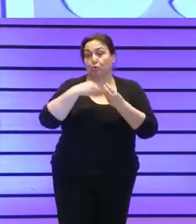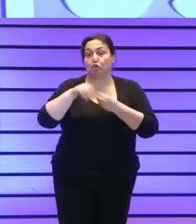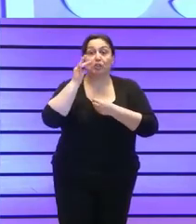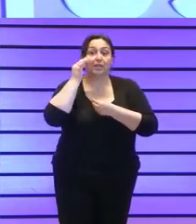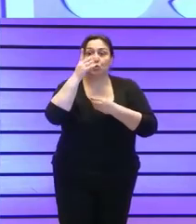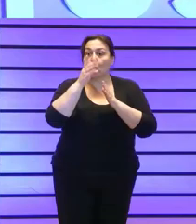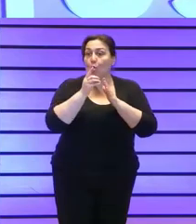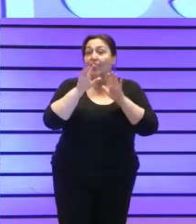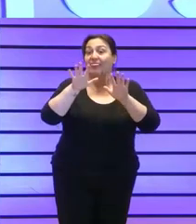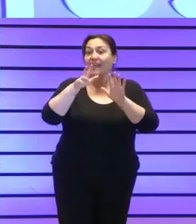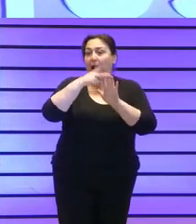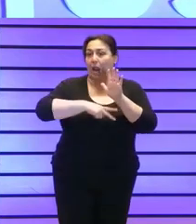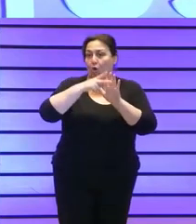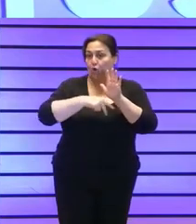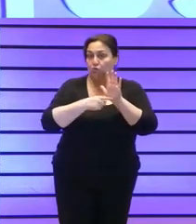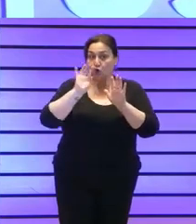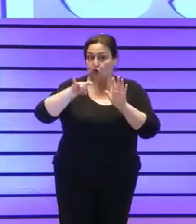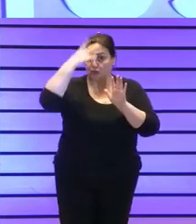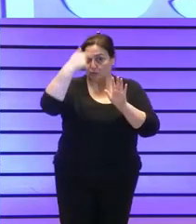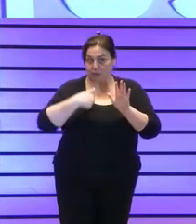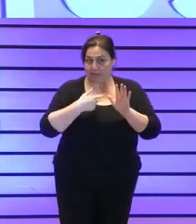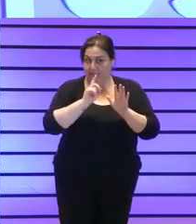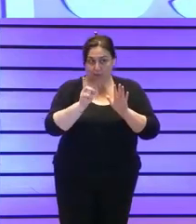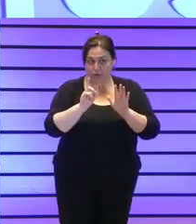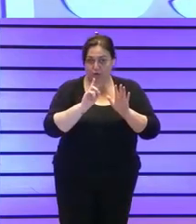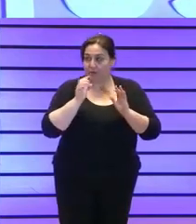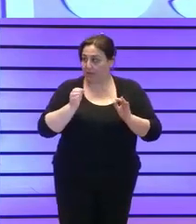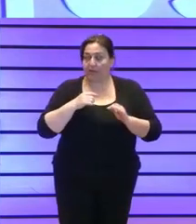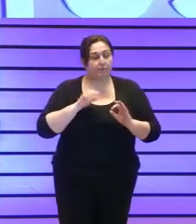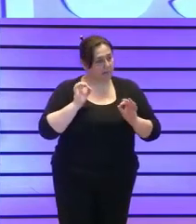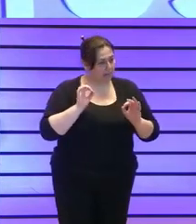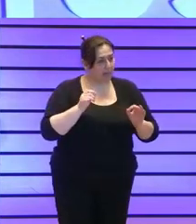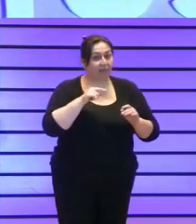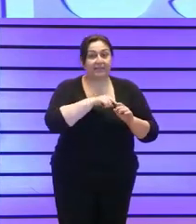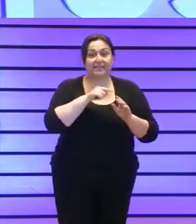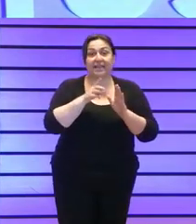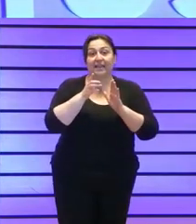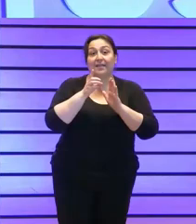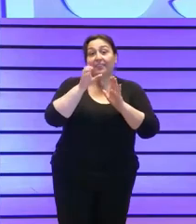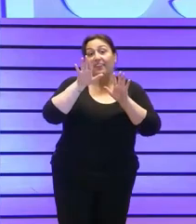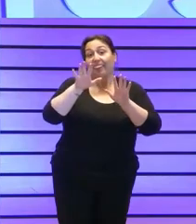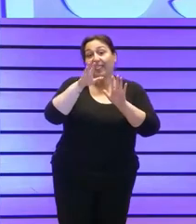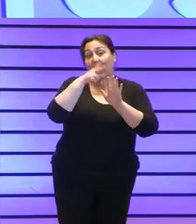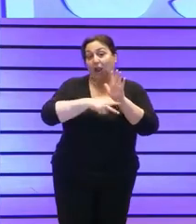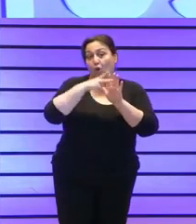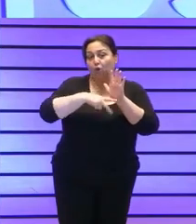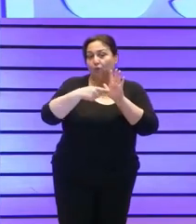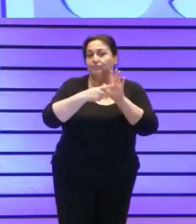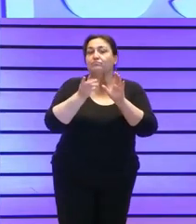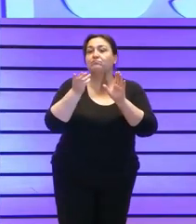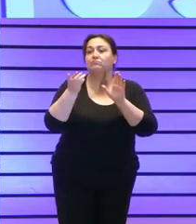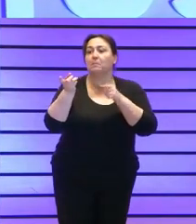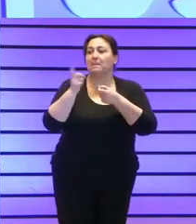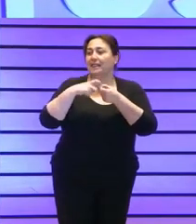decálogo que no nos hemos inventado nosotros verdad Laura efectivamente Este decálogo ha sido también fruto de un proceso de participación como